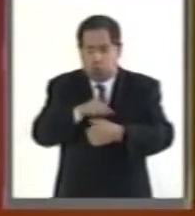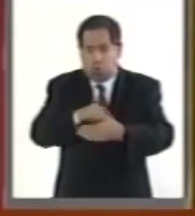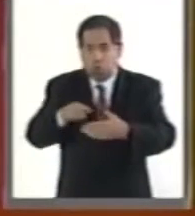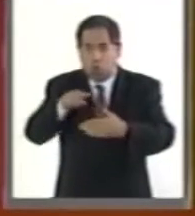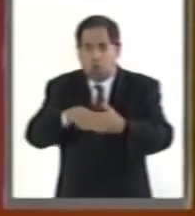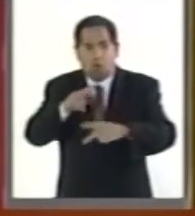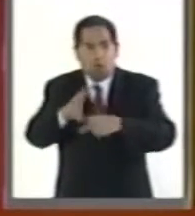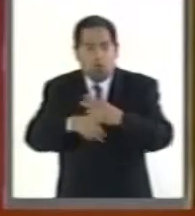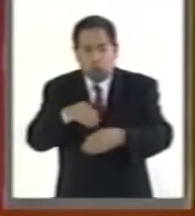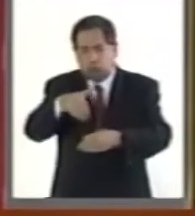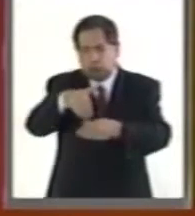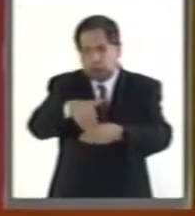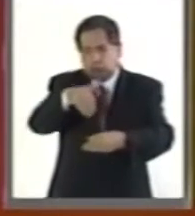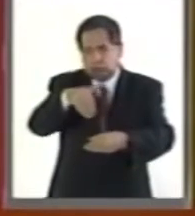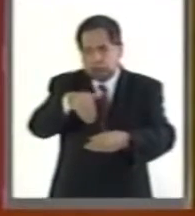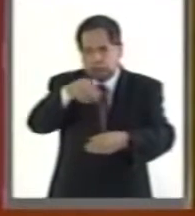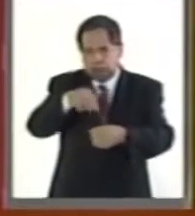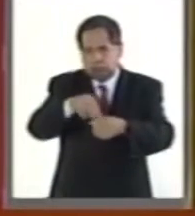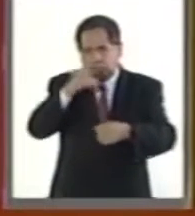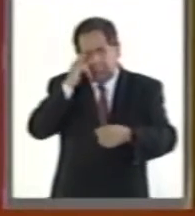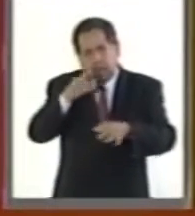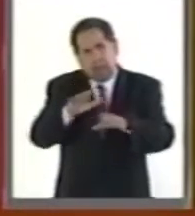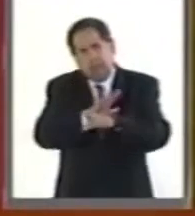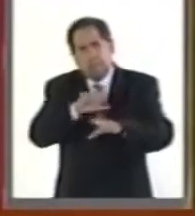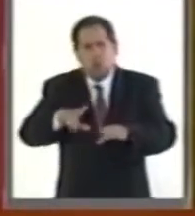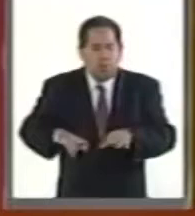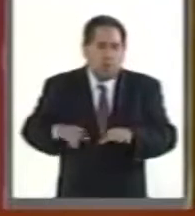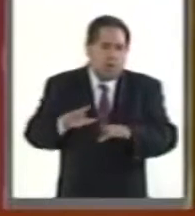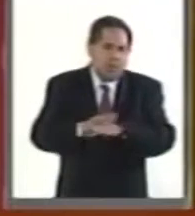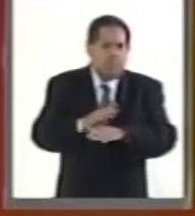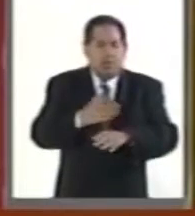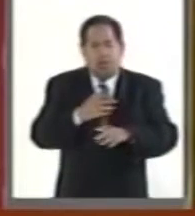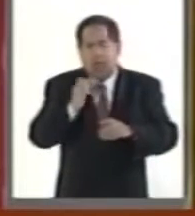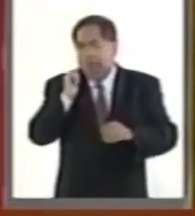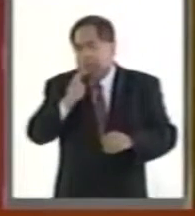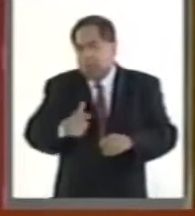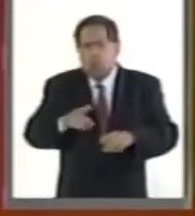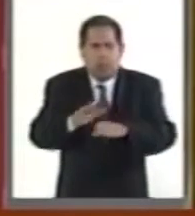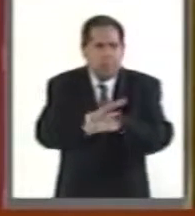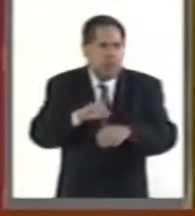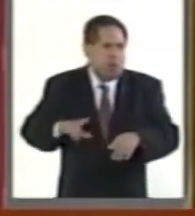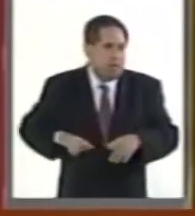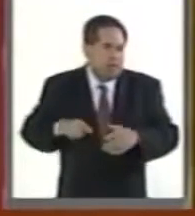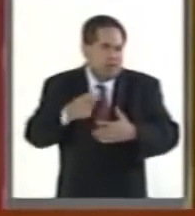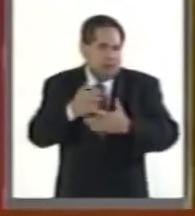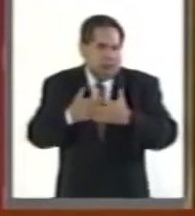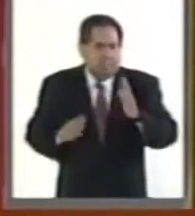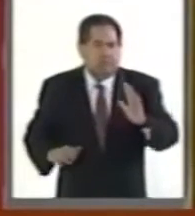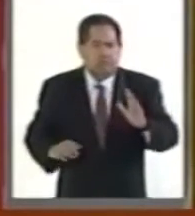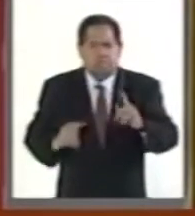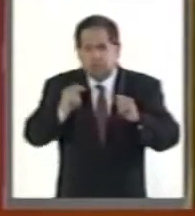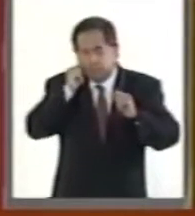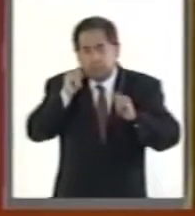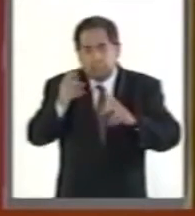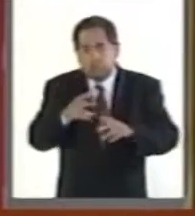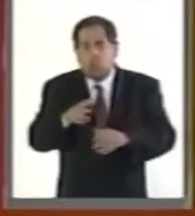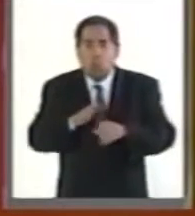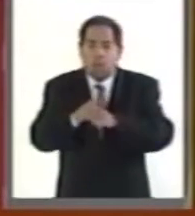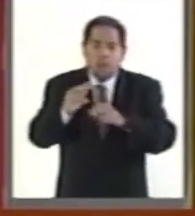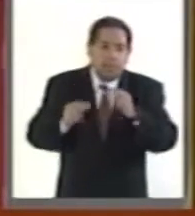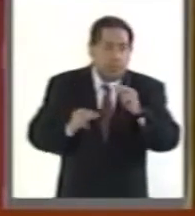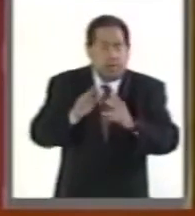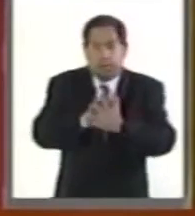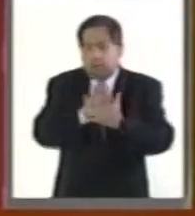determinado tiempo para continuar o cambiar con un régimen político-económico, sin importar los niveles y las formas